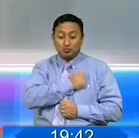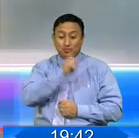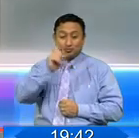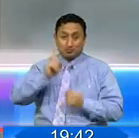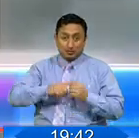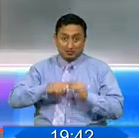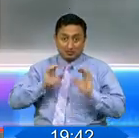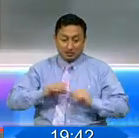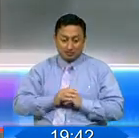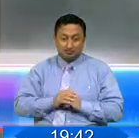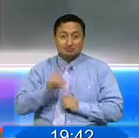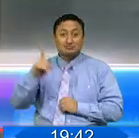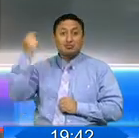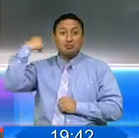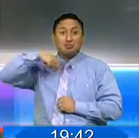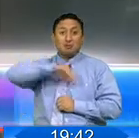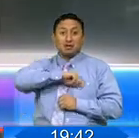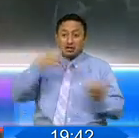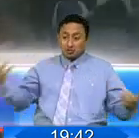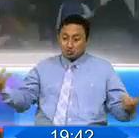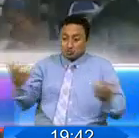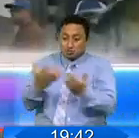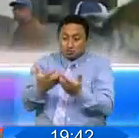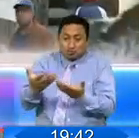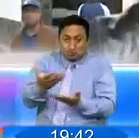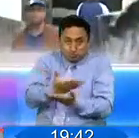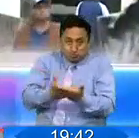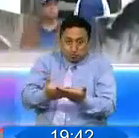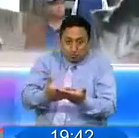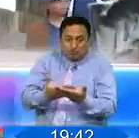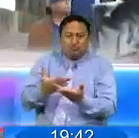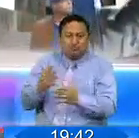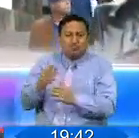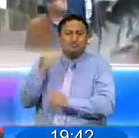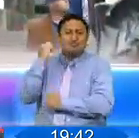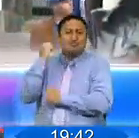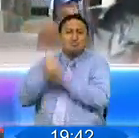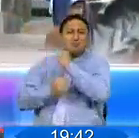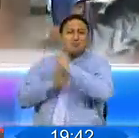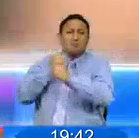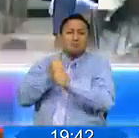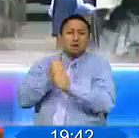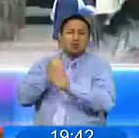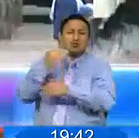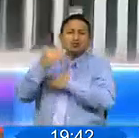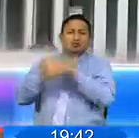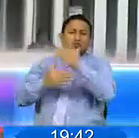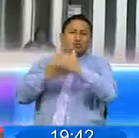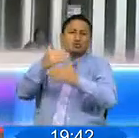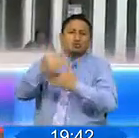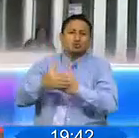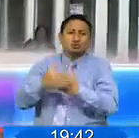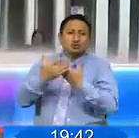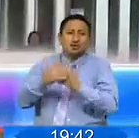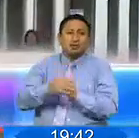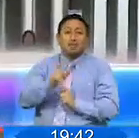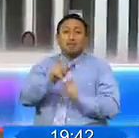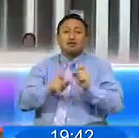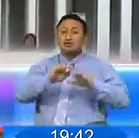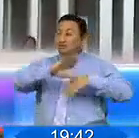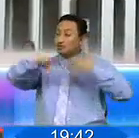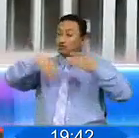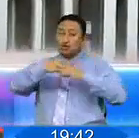alturas se unió con la del viejo continente, al pasar de los años Quito, al ser el centro político del país, atrajo a los ciudadanos de todas